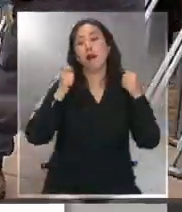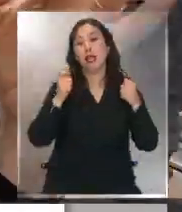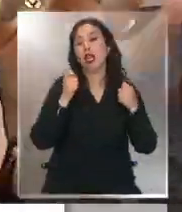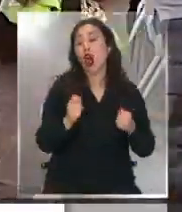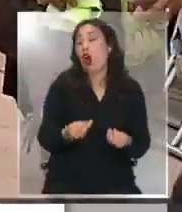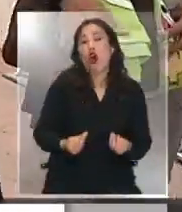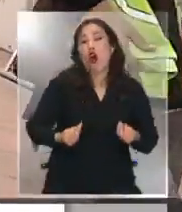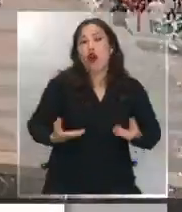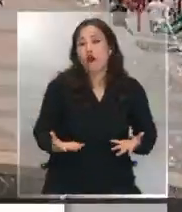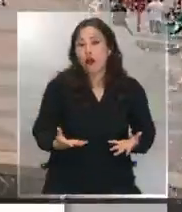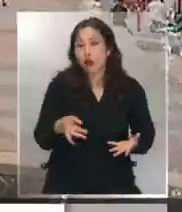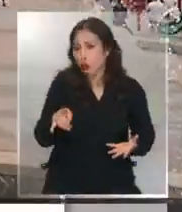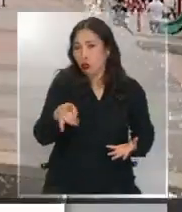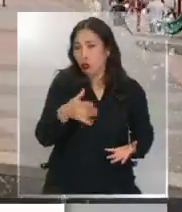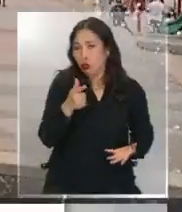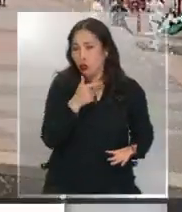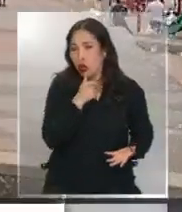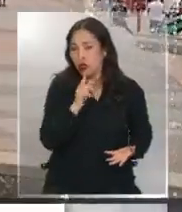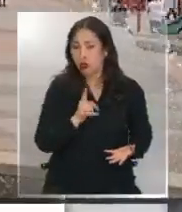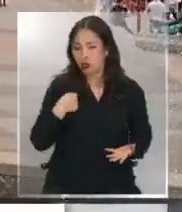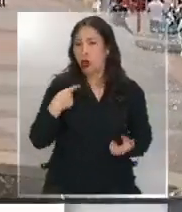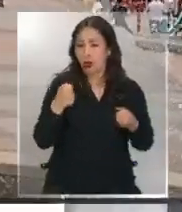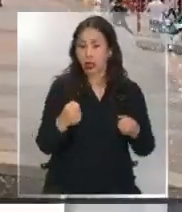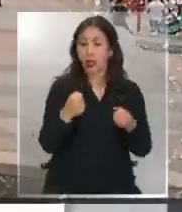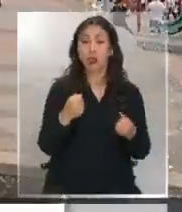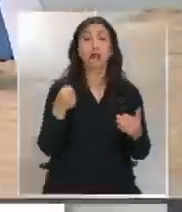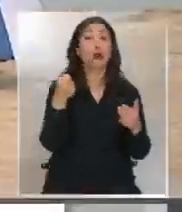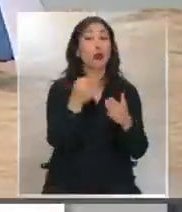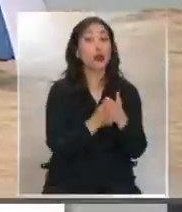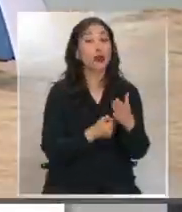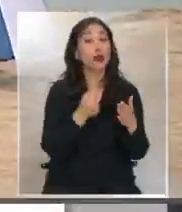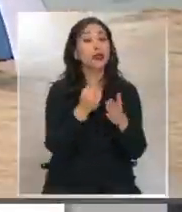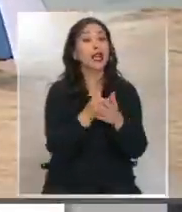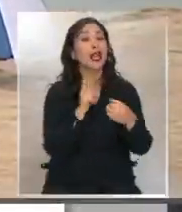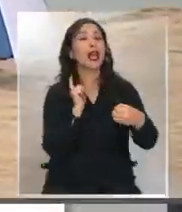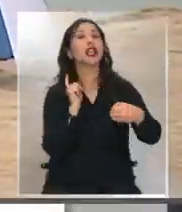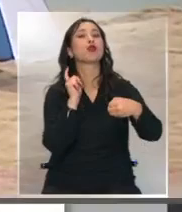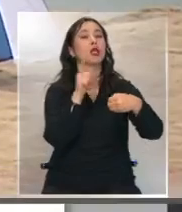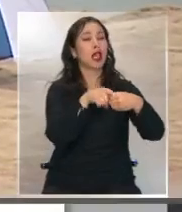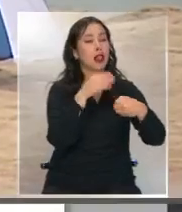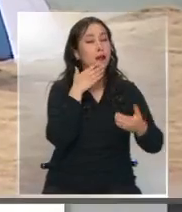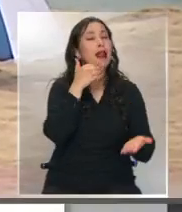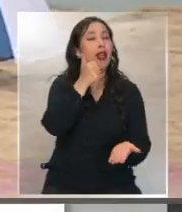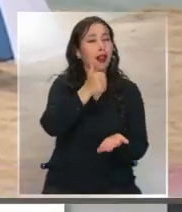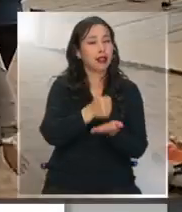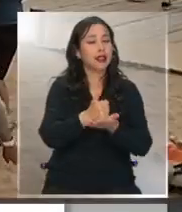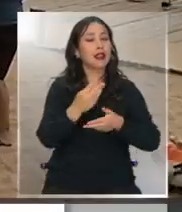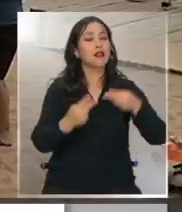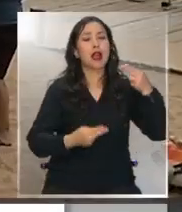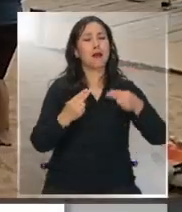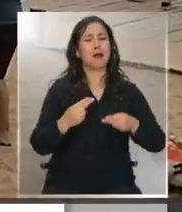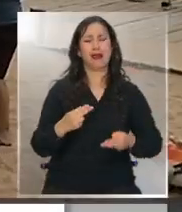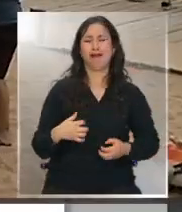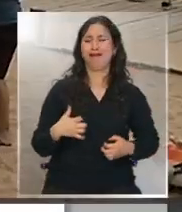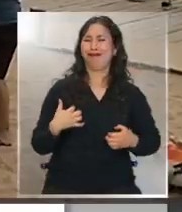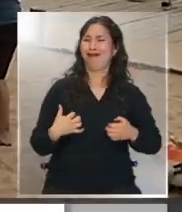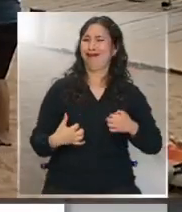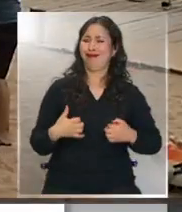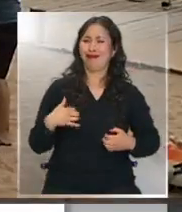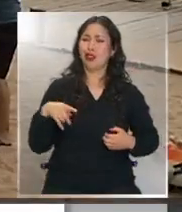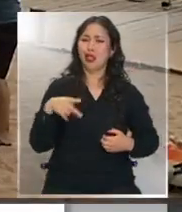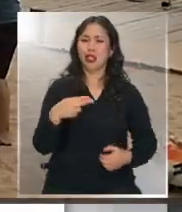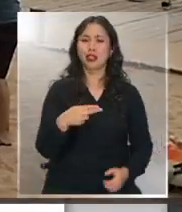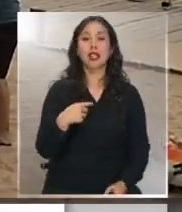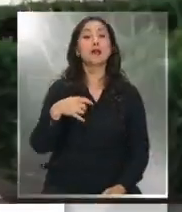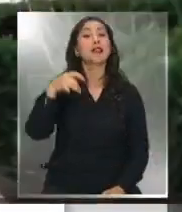la menor duda. Una lucha a la que incluso se uniría la alcaldesa, nada de contenta con esta noticia.